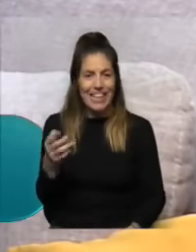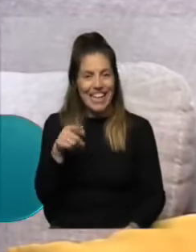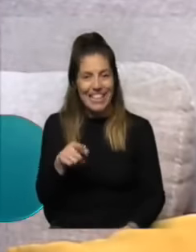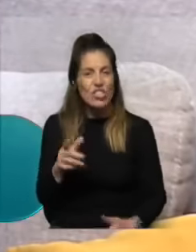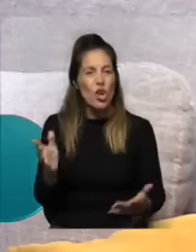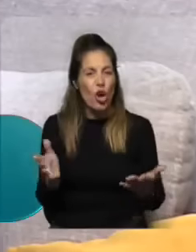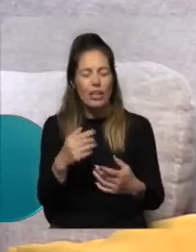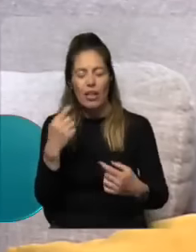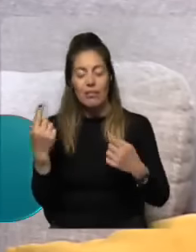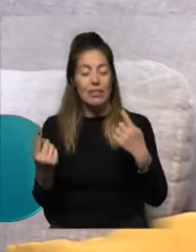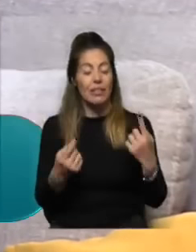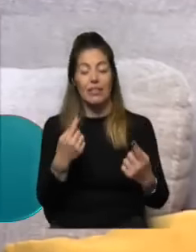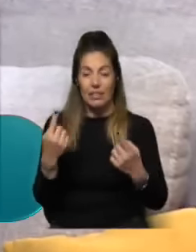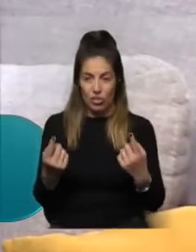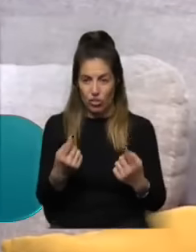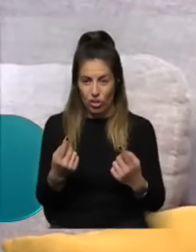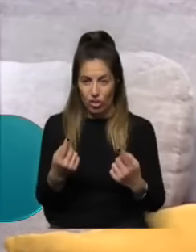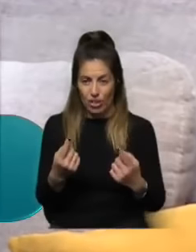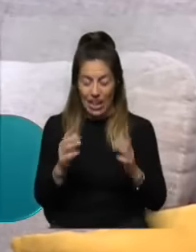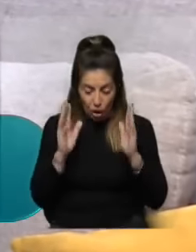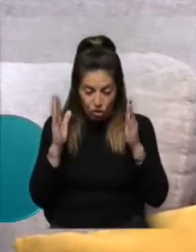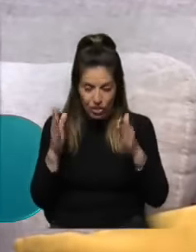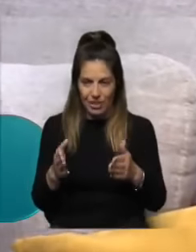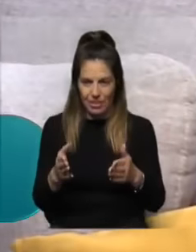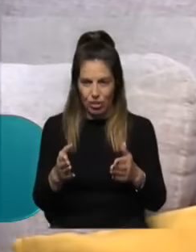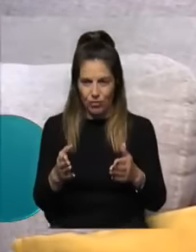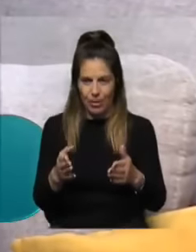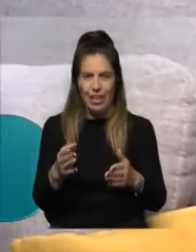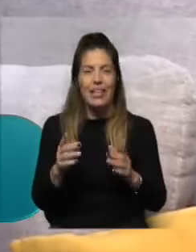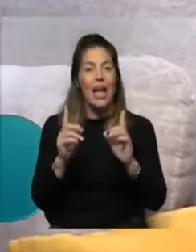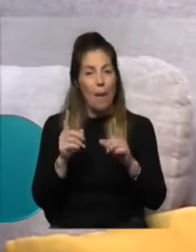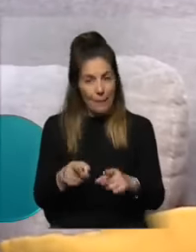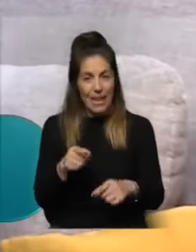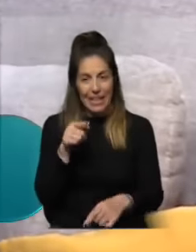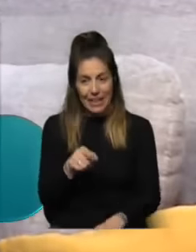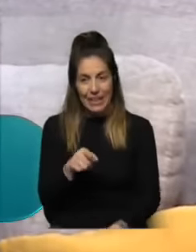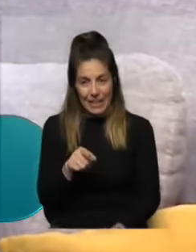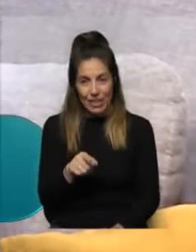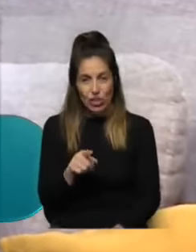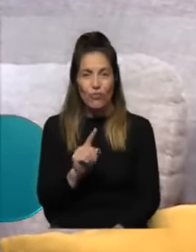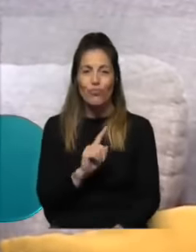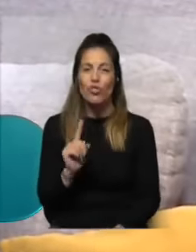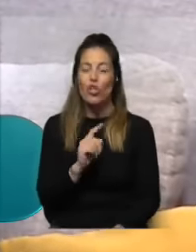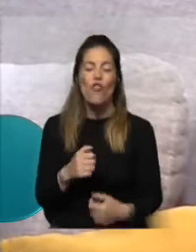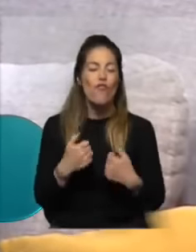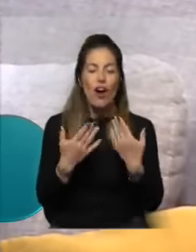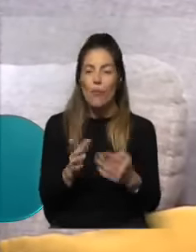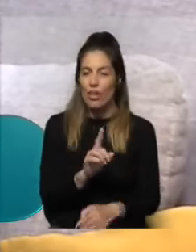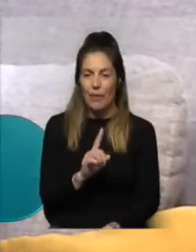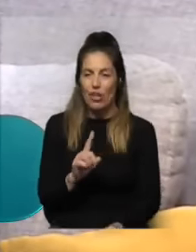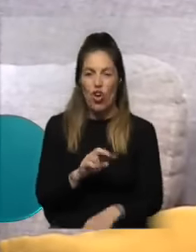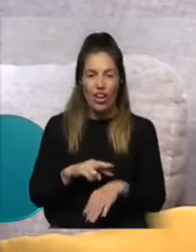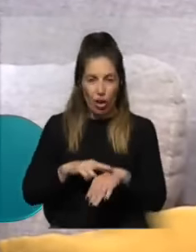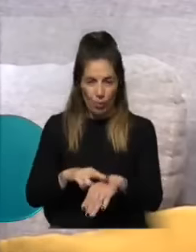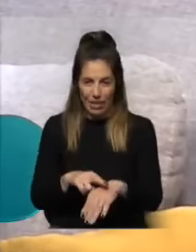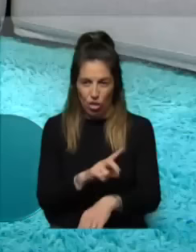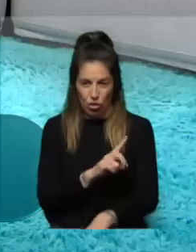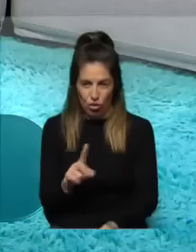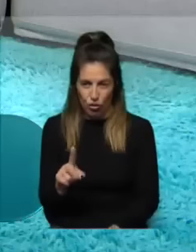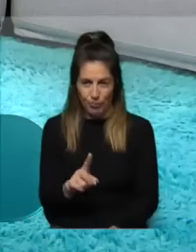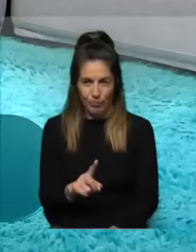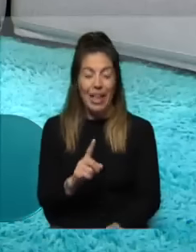genera distorsión y distracción, claro, en la concentración. O sea que es otro factor, digamos, no favorable o no recomendado en